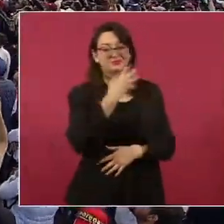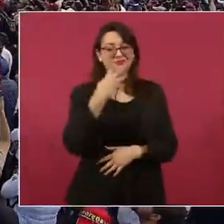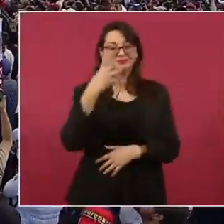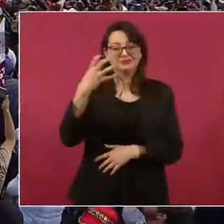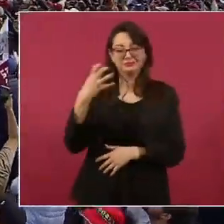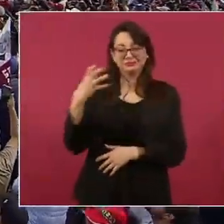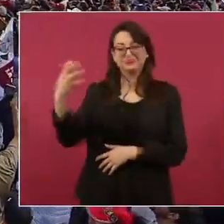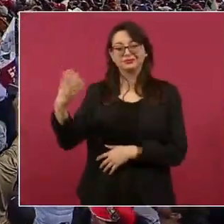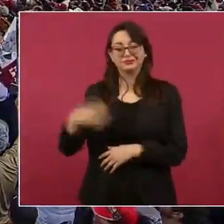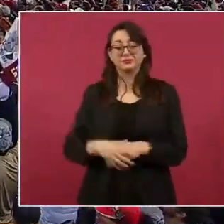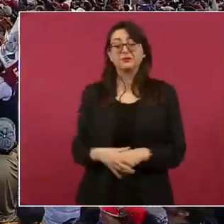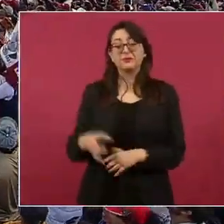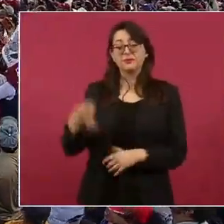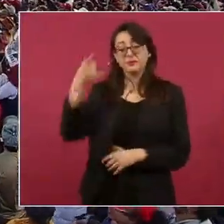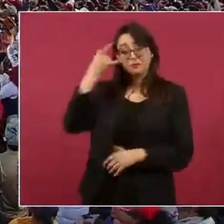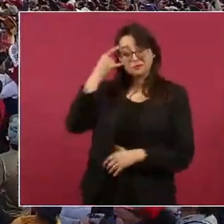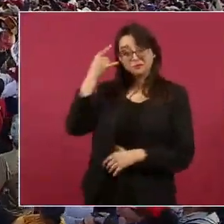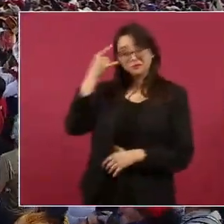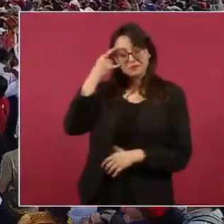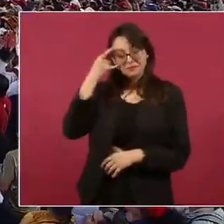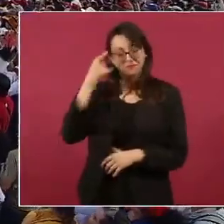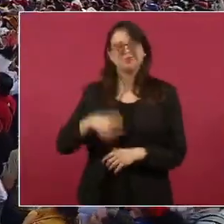de Campeche,